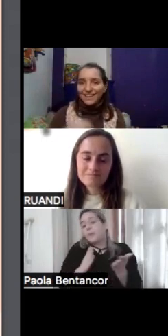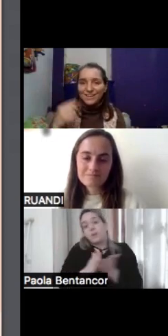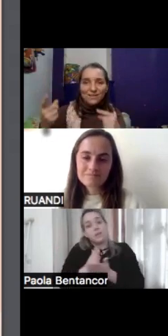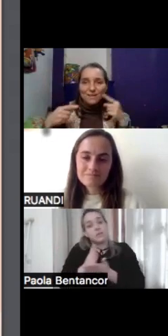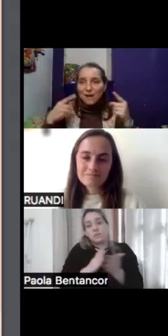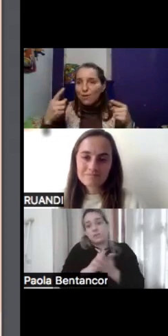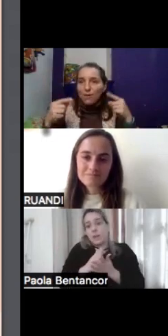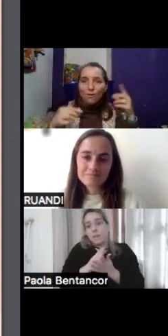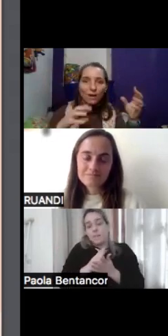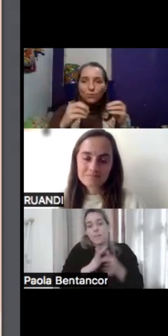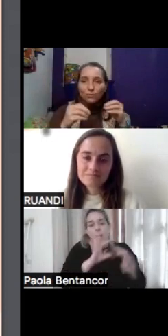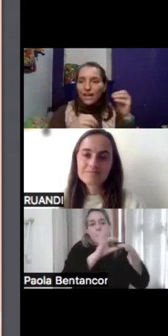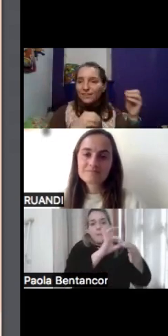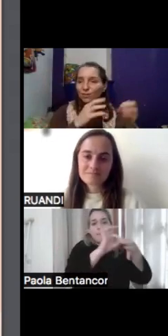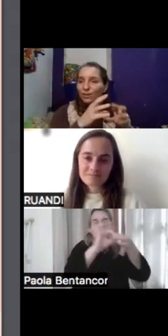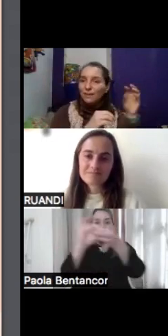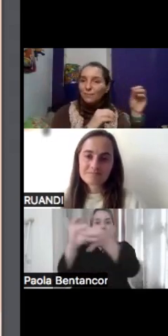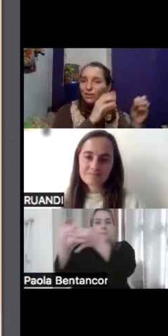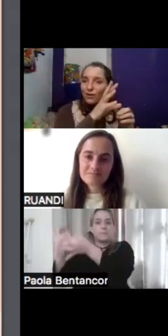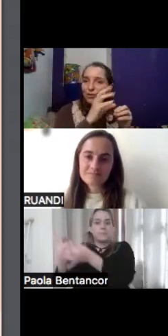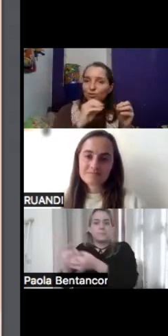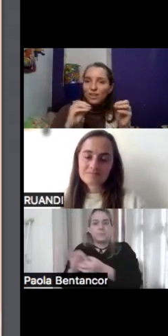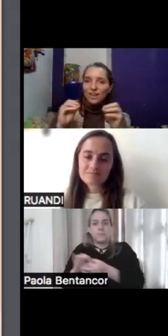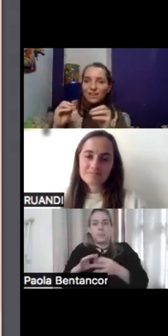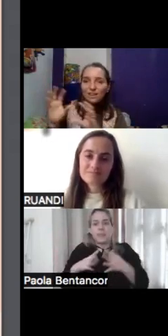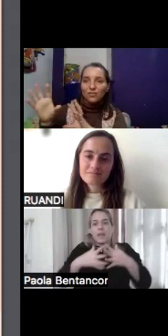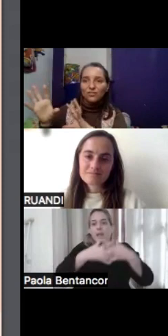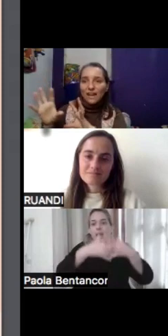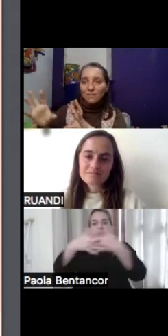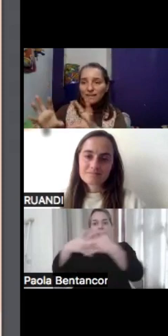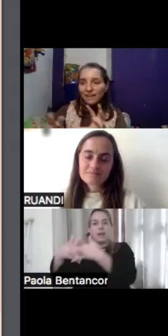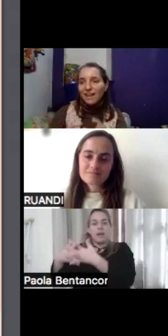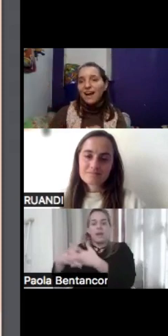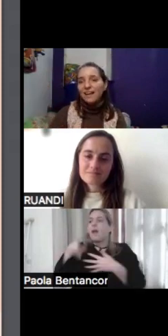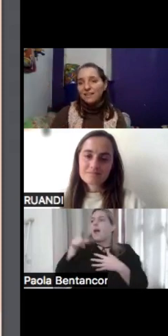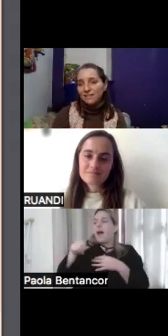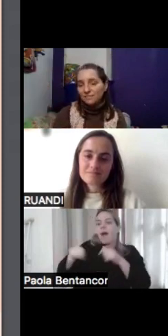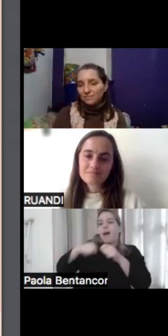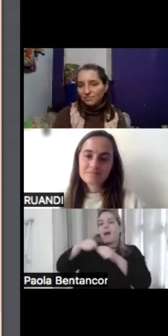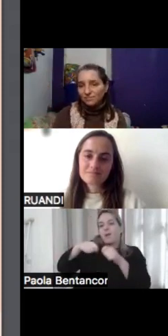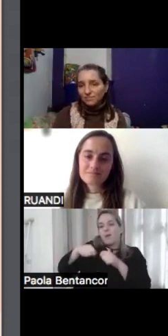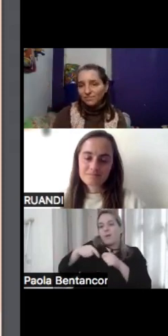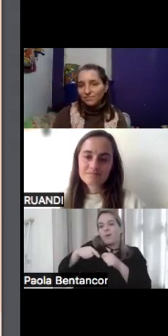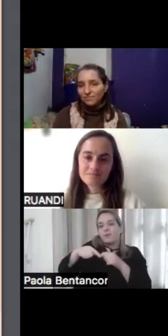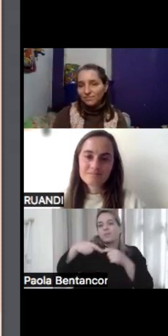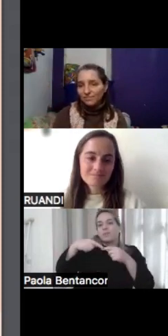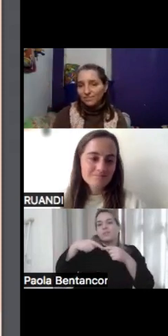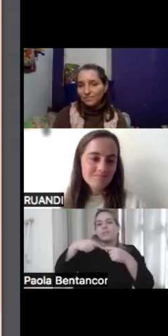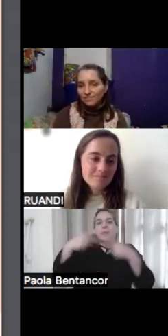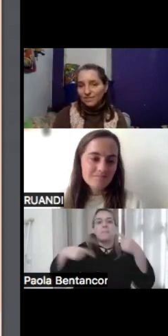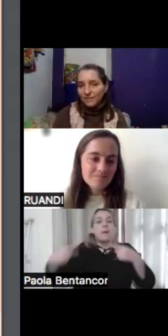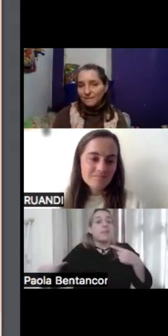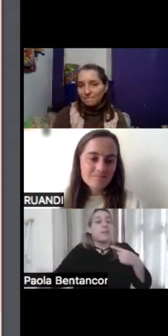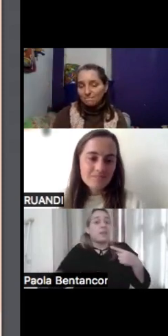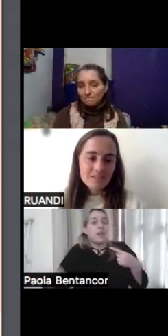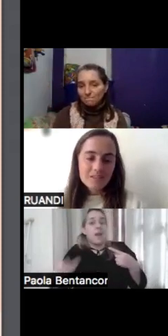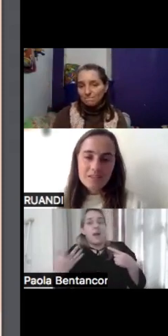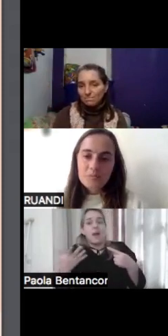través del boca a boca preguntando, esta persona cose con tales materiales.